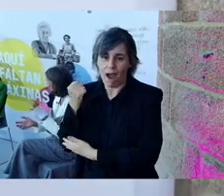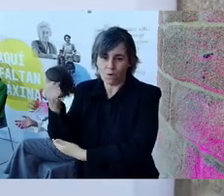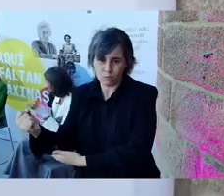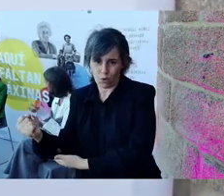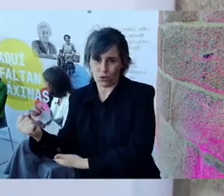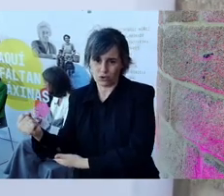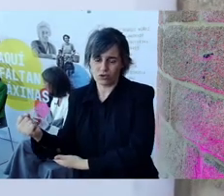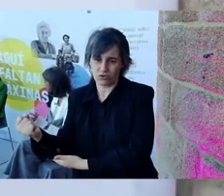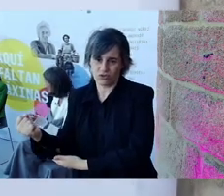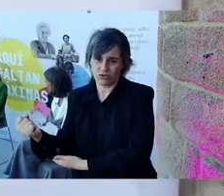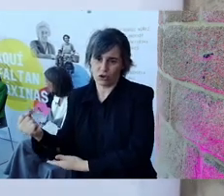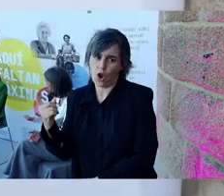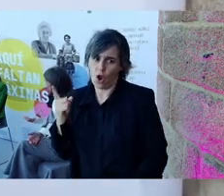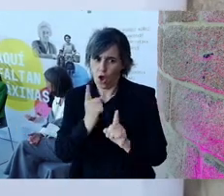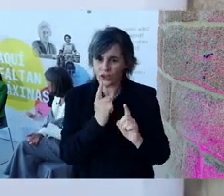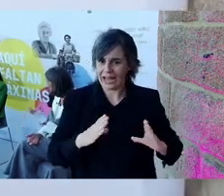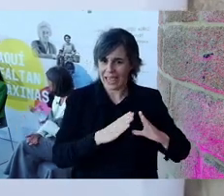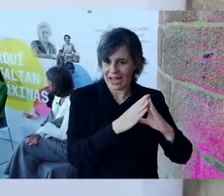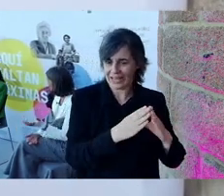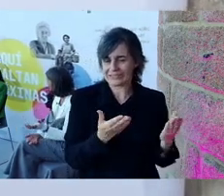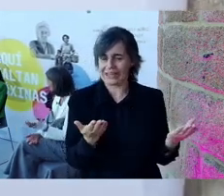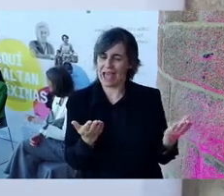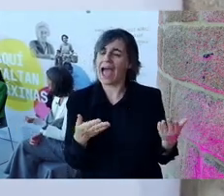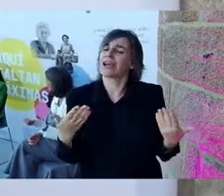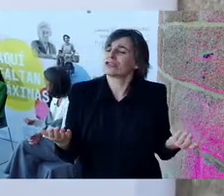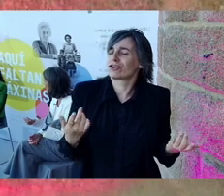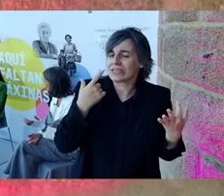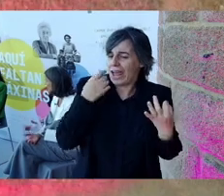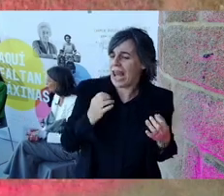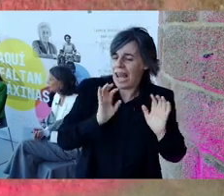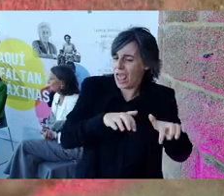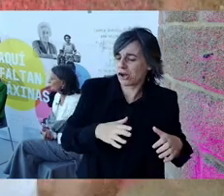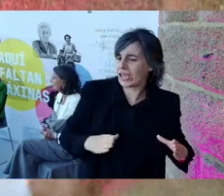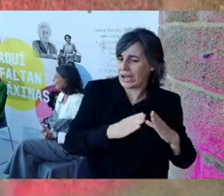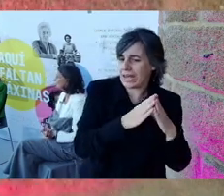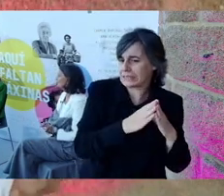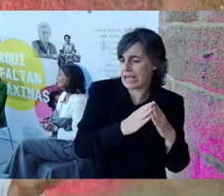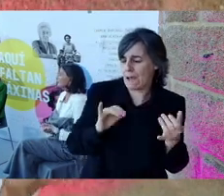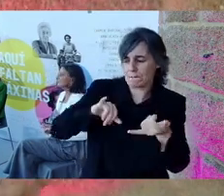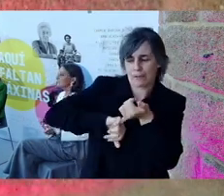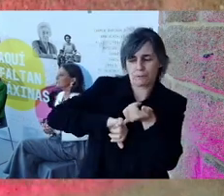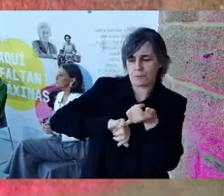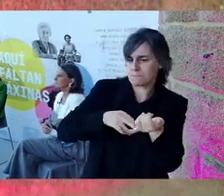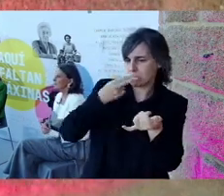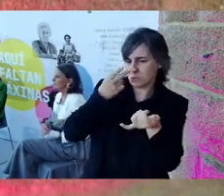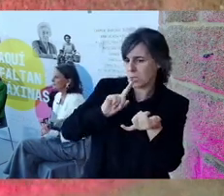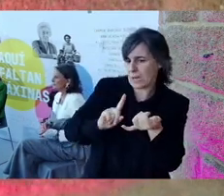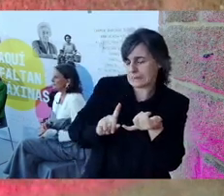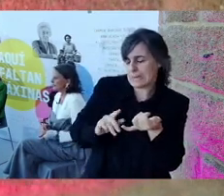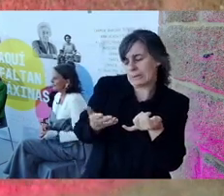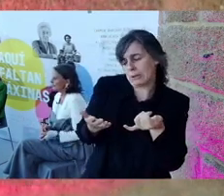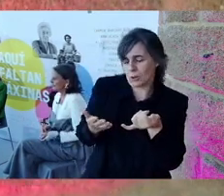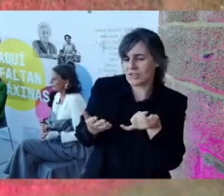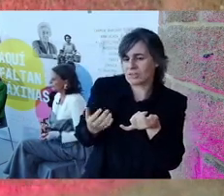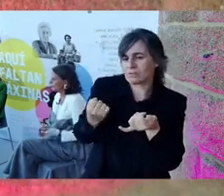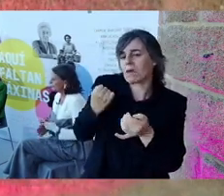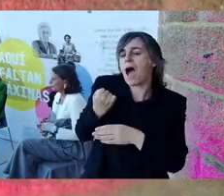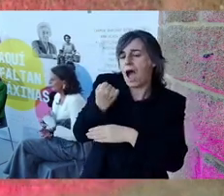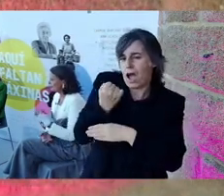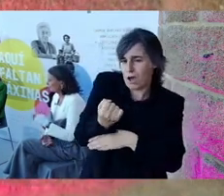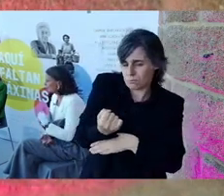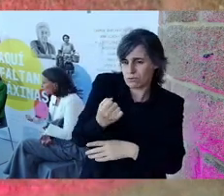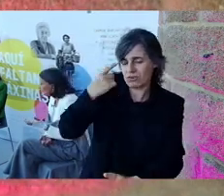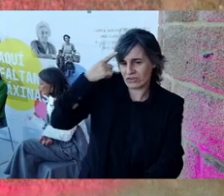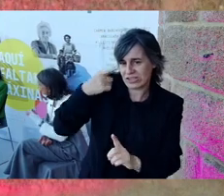iglesia. Es un poco más largo que eso, pero bueno, básicamente, a la iglesia leonesa no le interesaba ese matrimonio. Entonces la iglesia es la